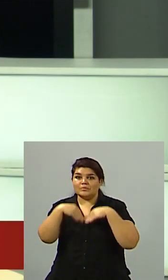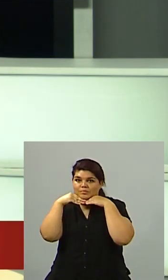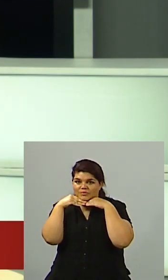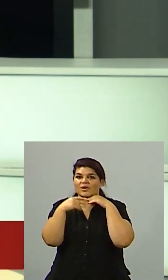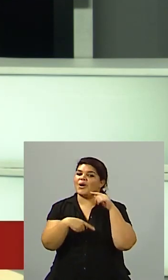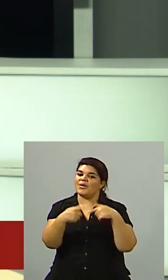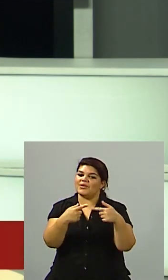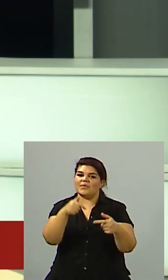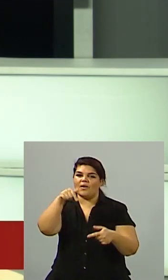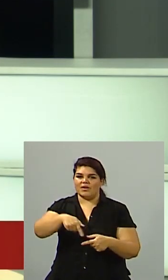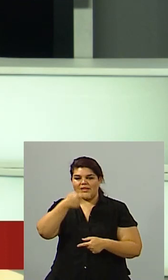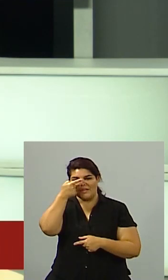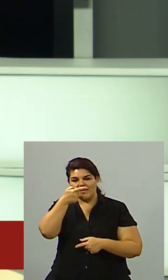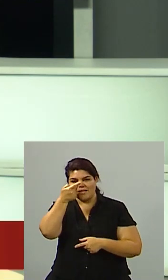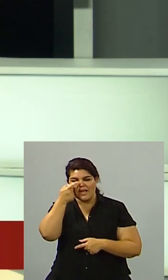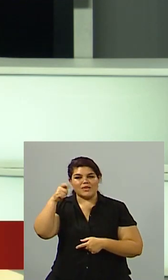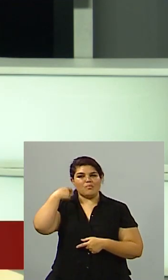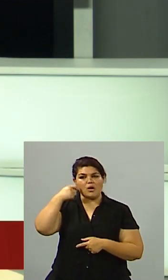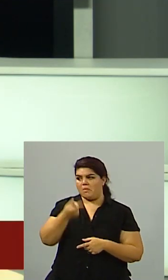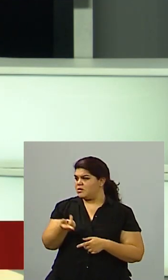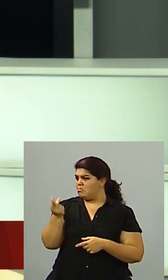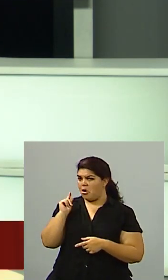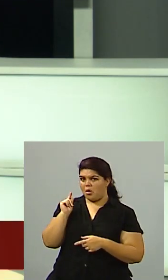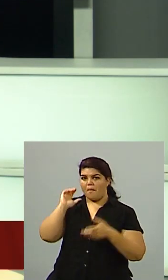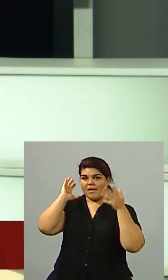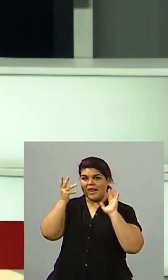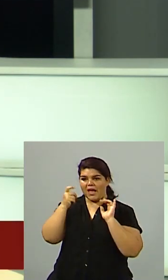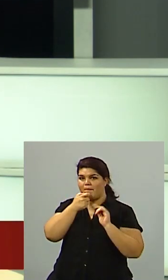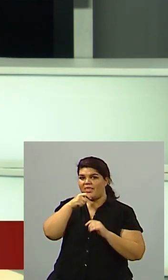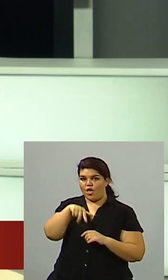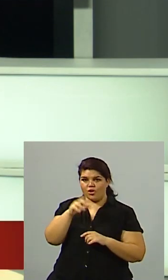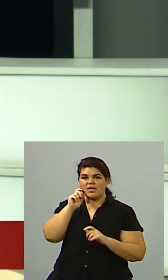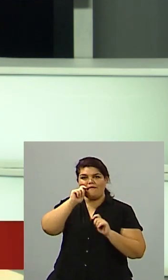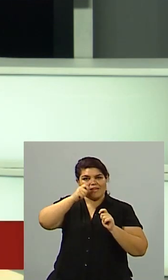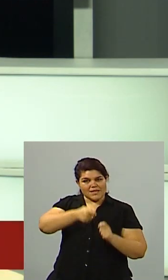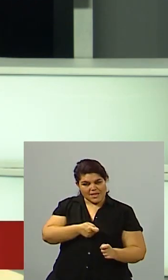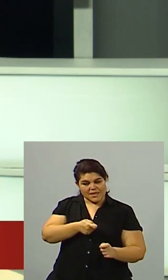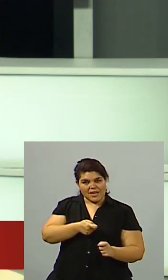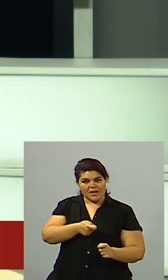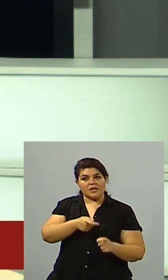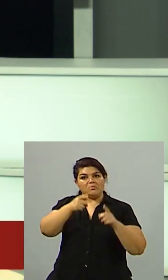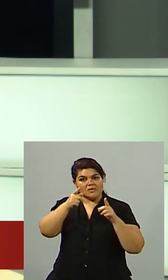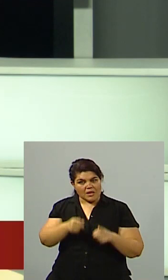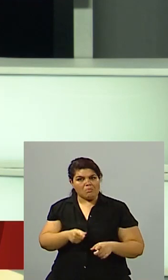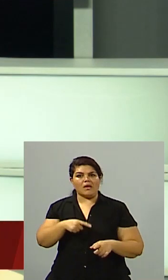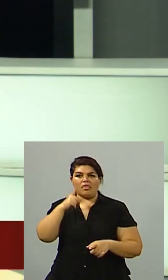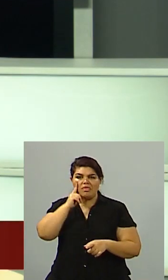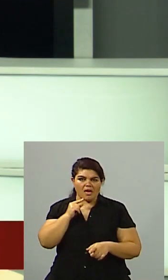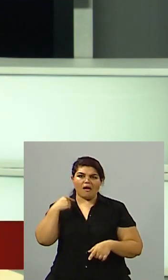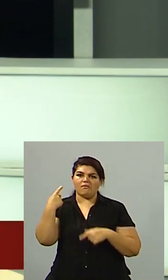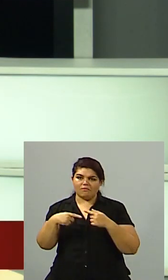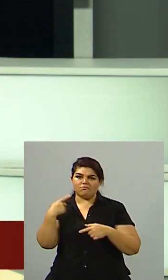interesante el programa. Hemos tenido el paso de Milei hace unos días aquí en la provincia de Mendoza y sin duda estamos viviendo jornadas